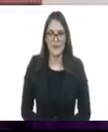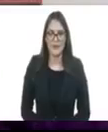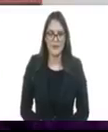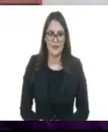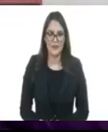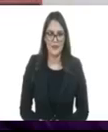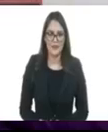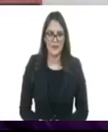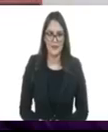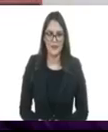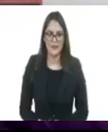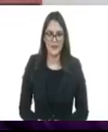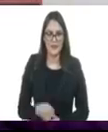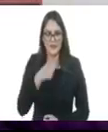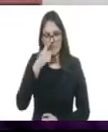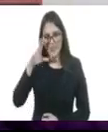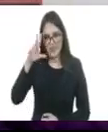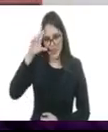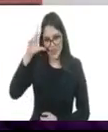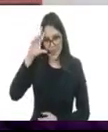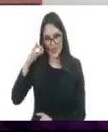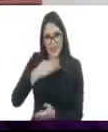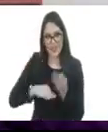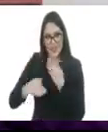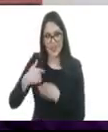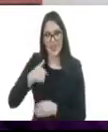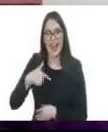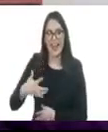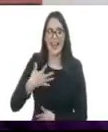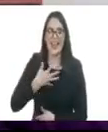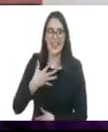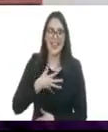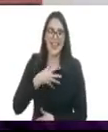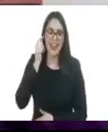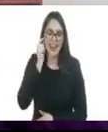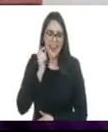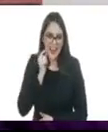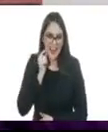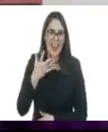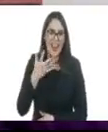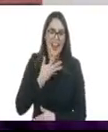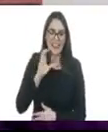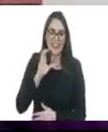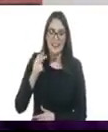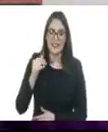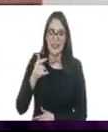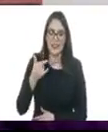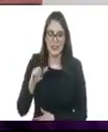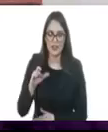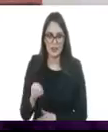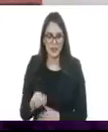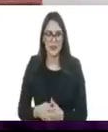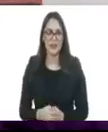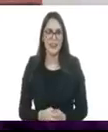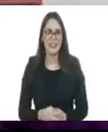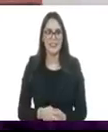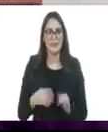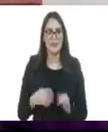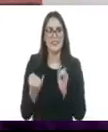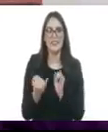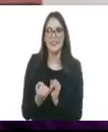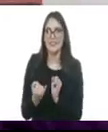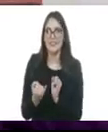Todos, desde Guerrero, desde Chilpancingo, Guerrero, lugar de avispas, traducción del náhuatl, por cierto.